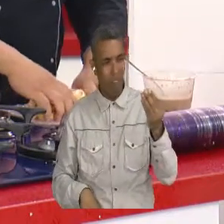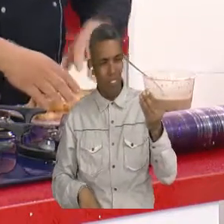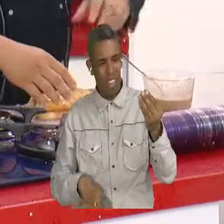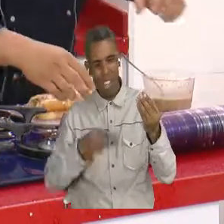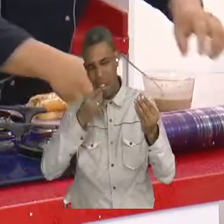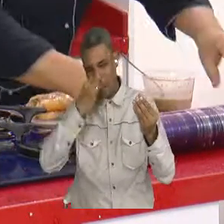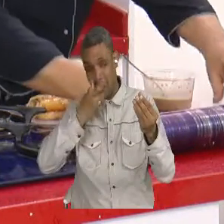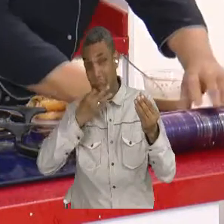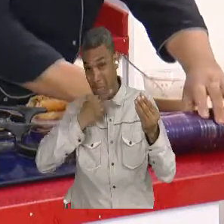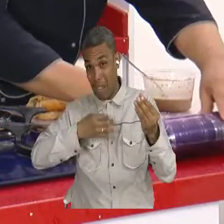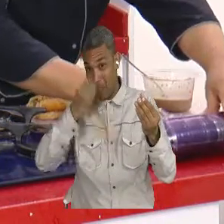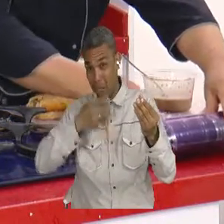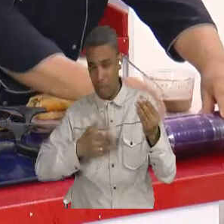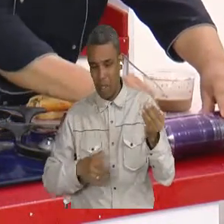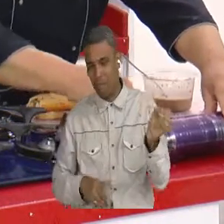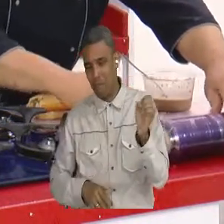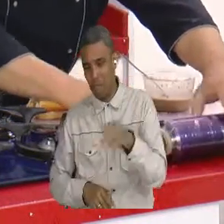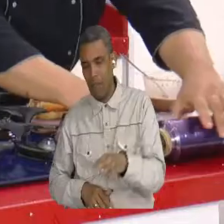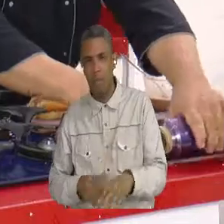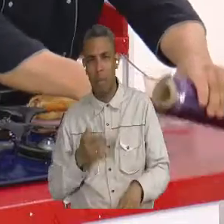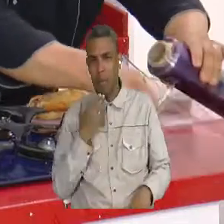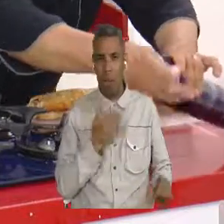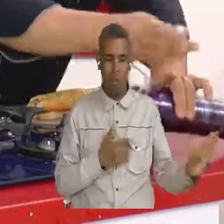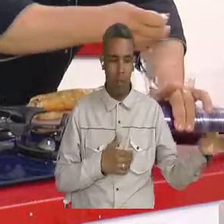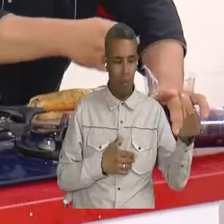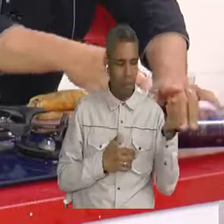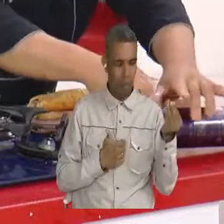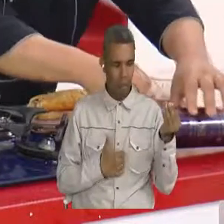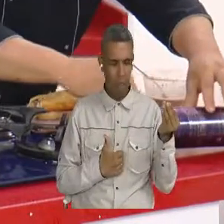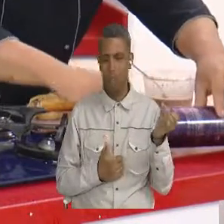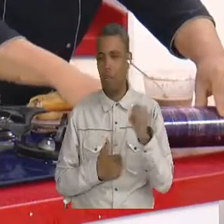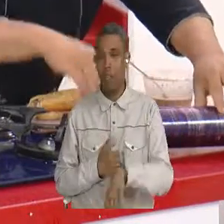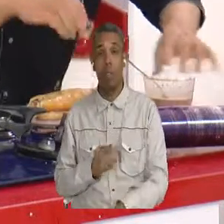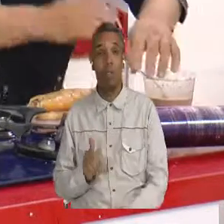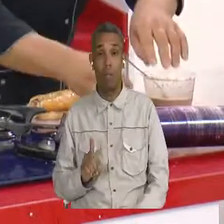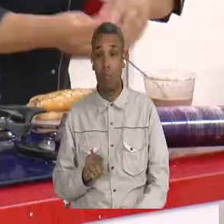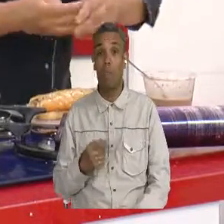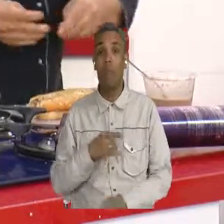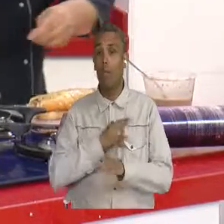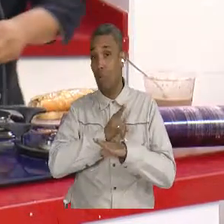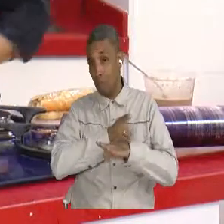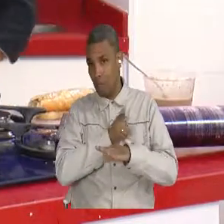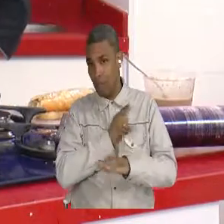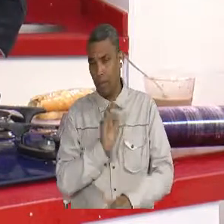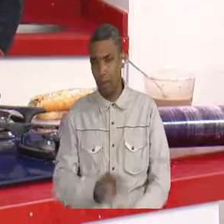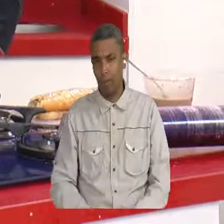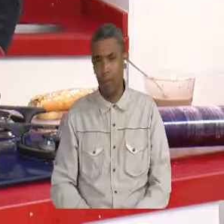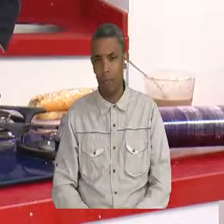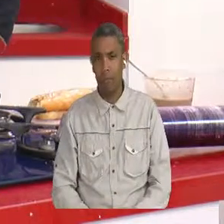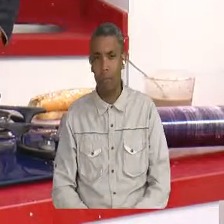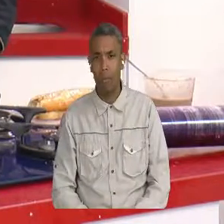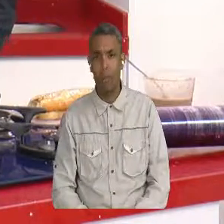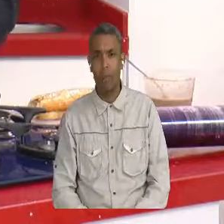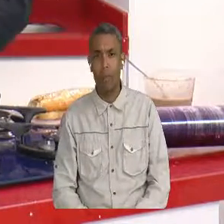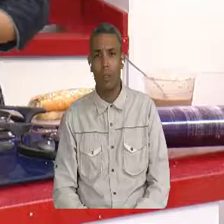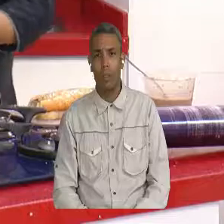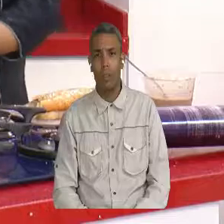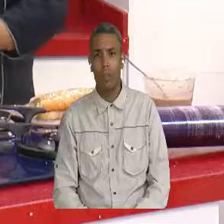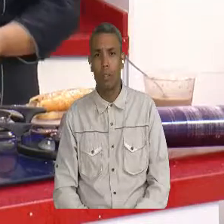no sirve, no antes de. Claro que sí. Se me enredó un poquito el vinipel. Permítame, ponemos este por